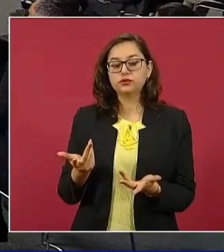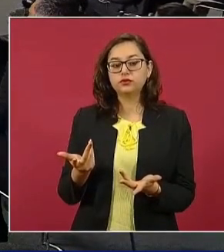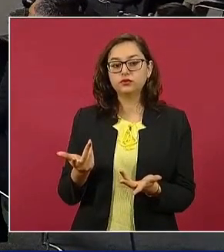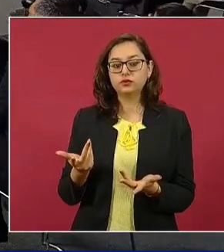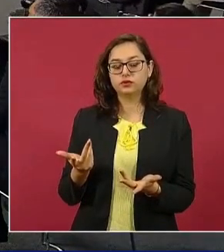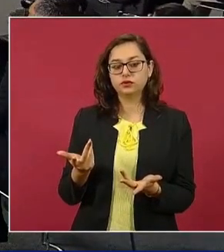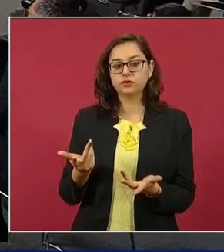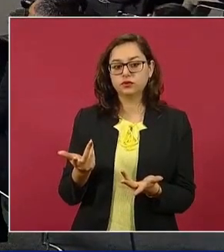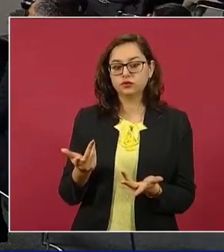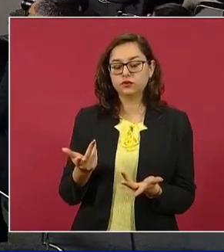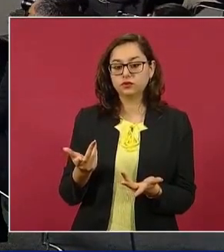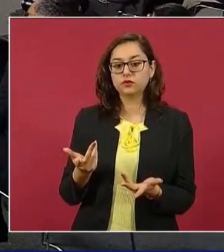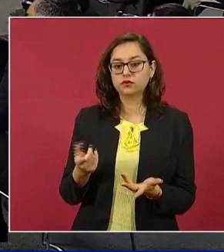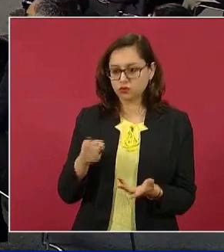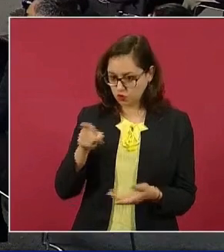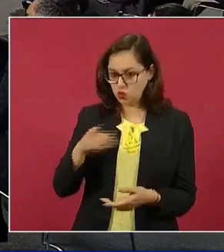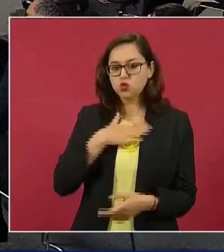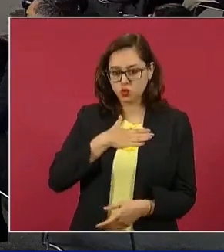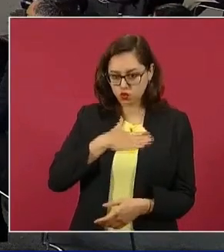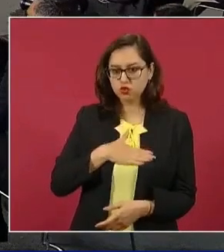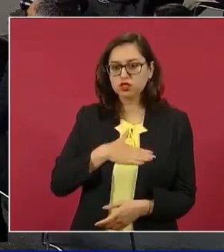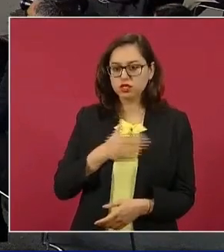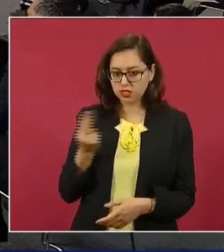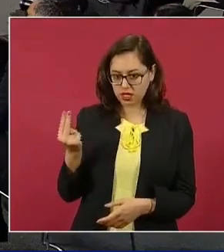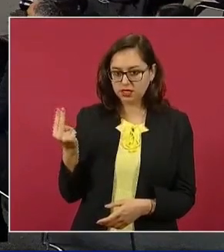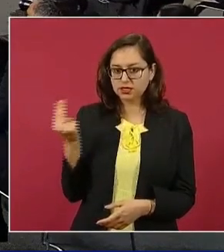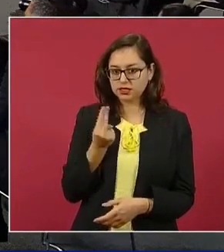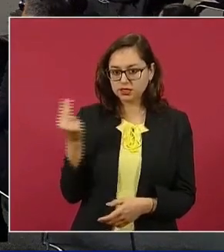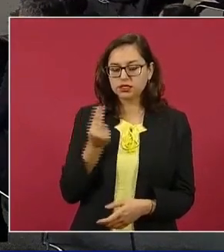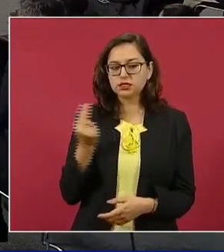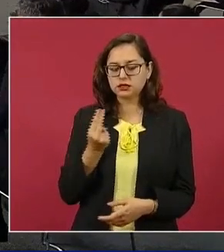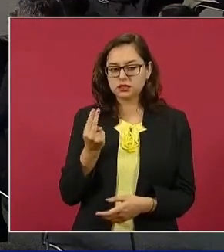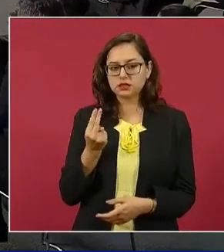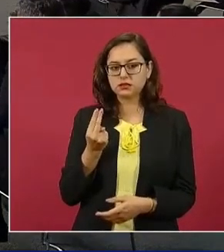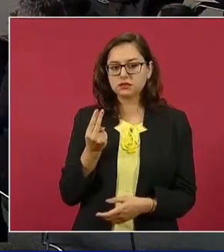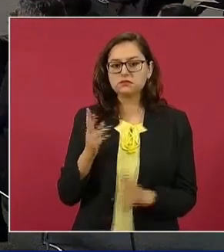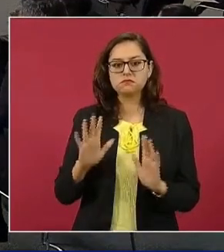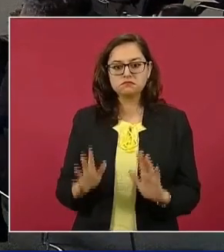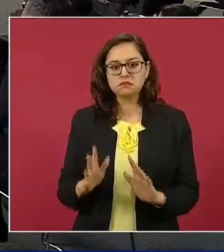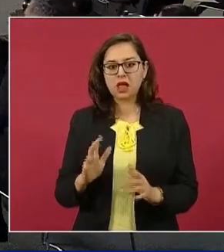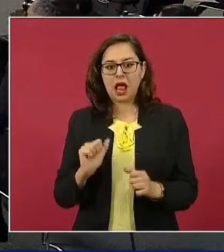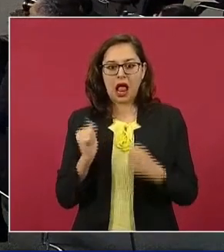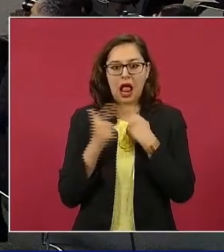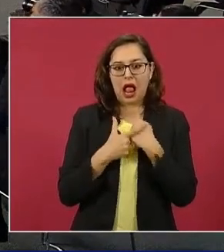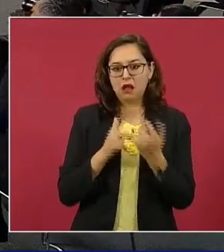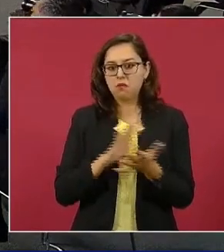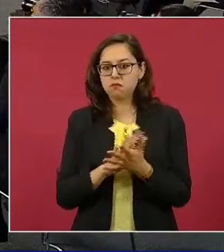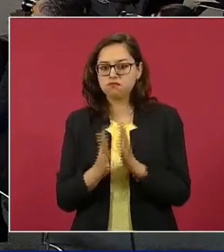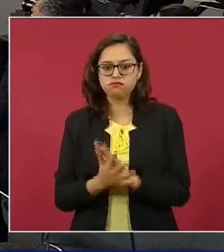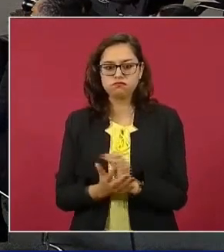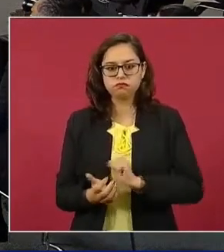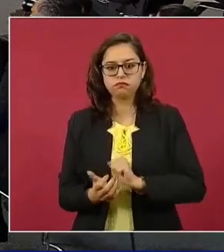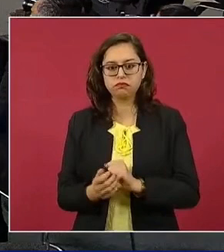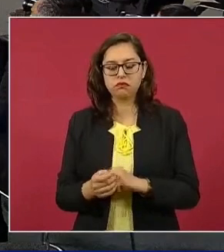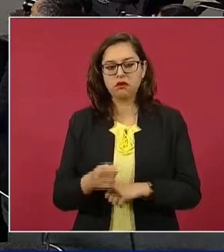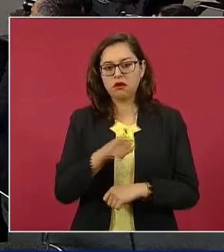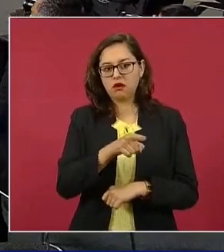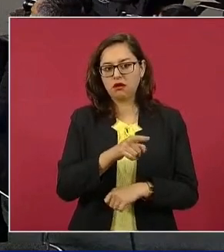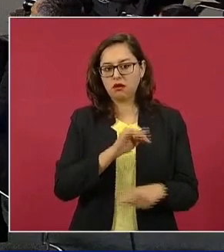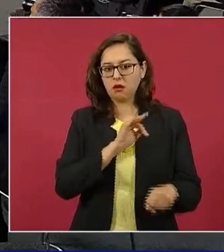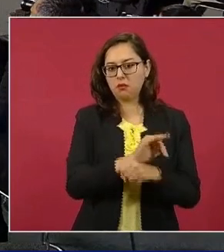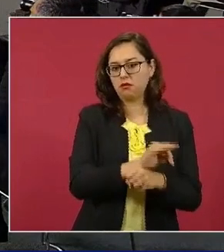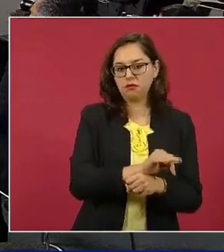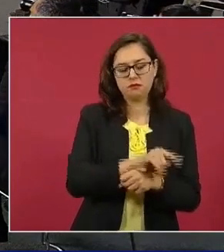se pida justicia, que no haya influyentismo, que se